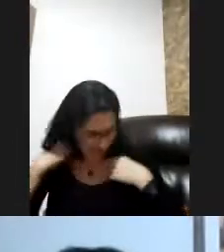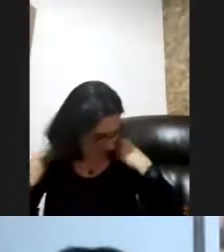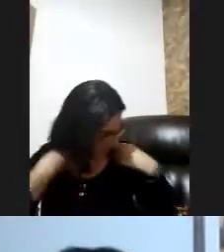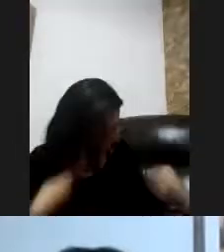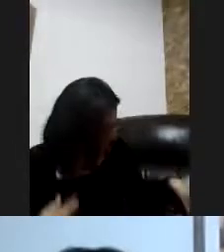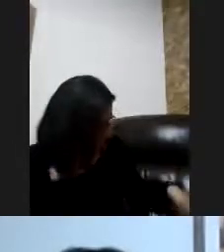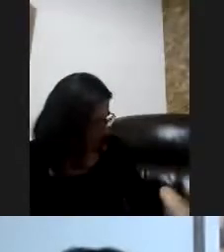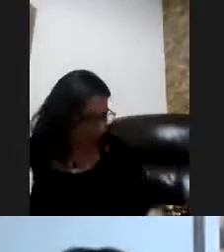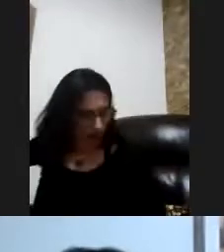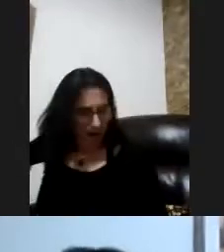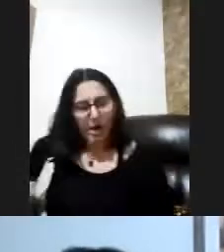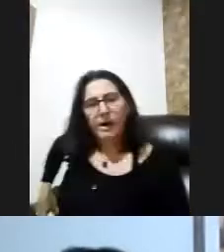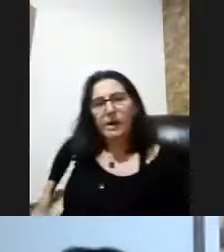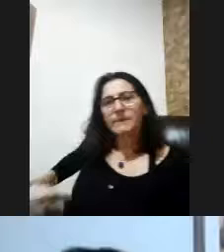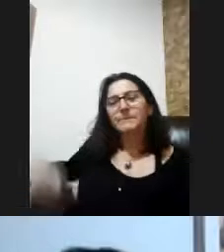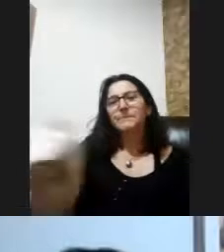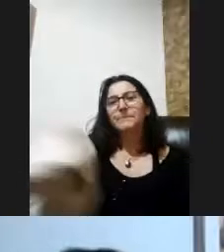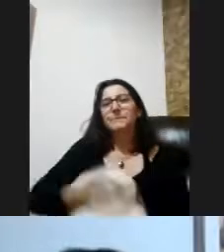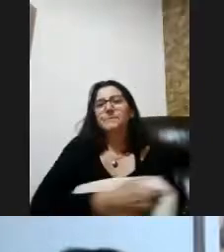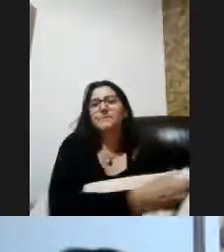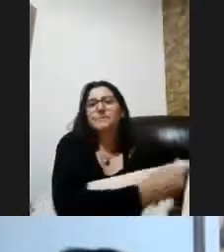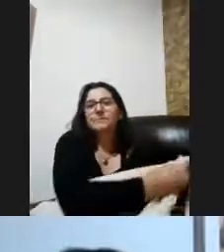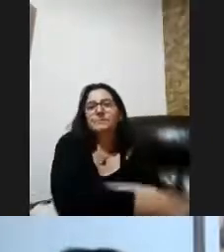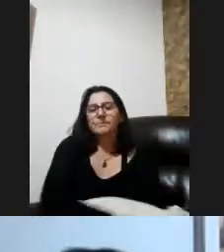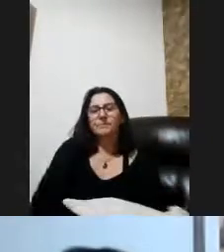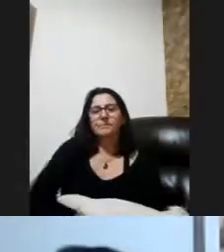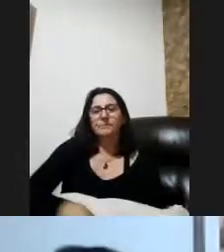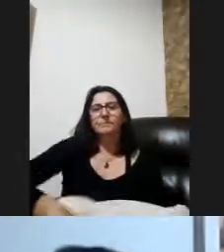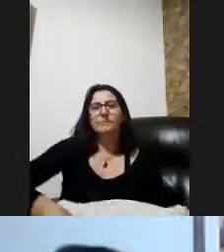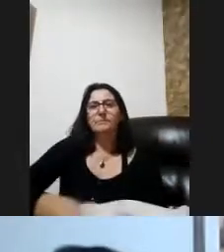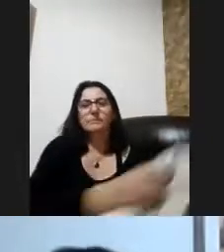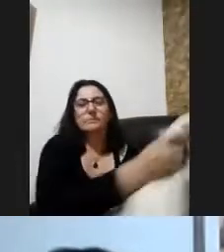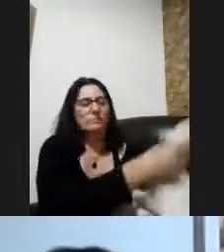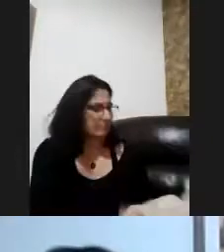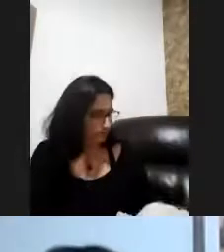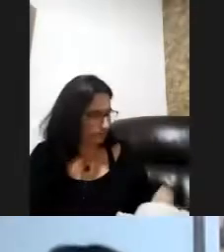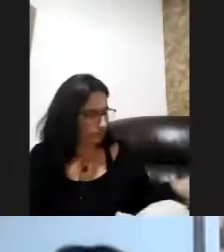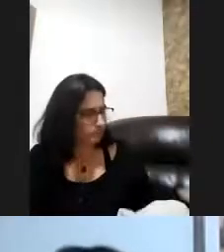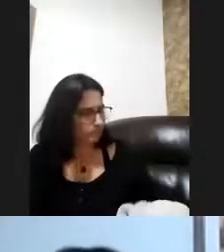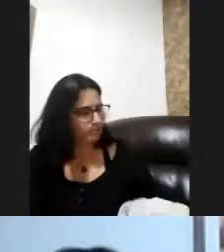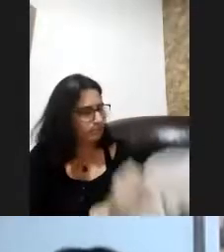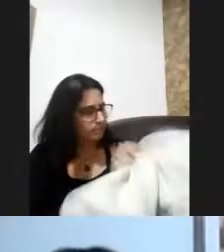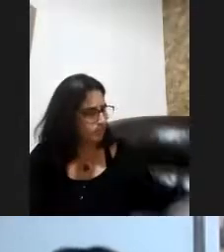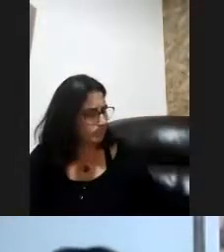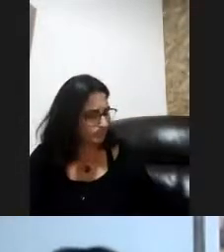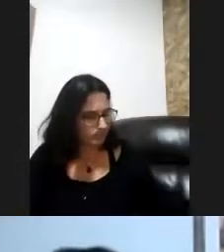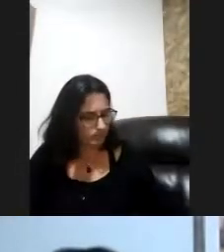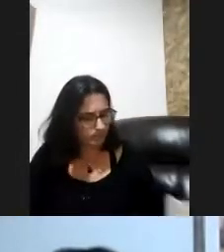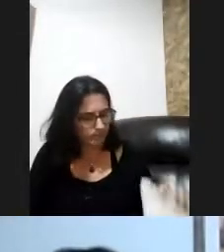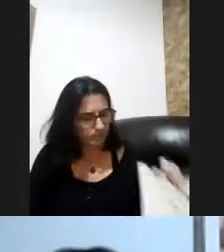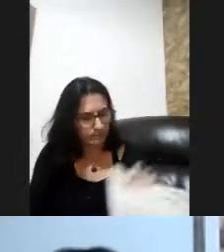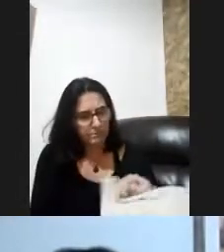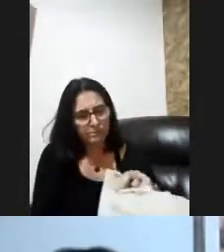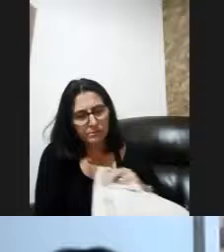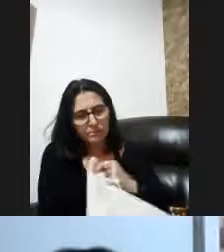mí, a ver, también con la vacuna de HPV hubo idas y vueltas, ¿no? Pero está absolutamente demostrado